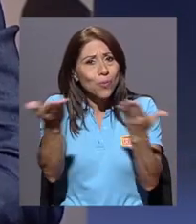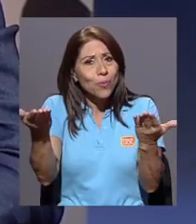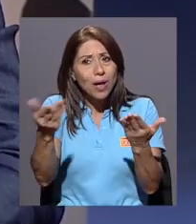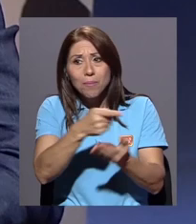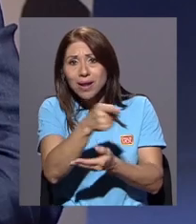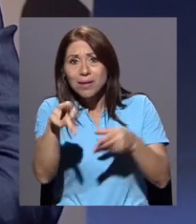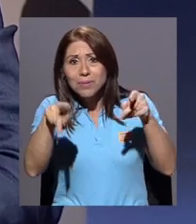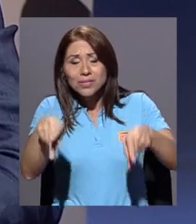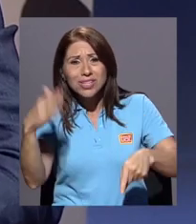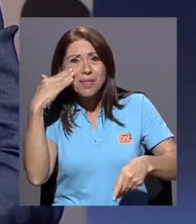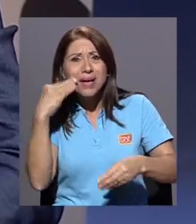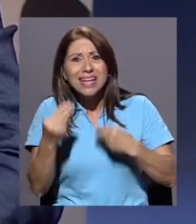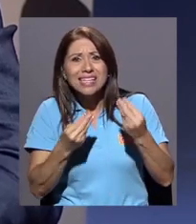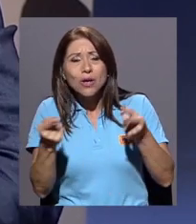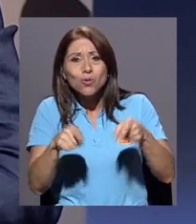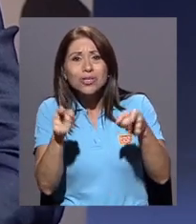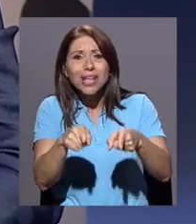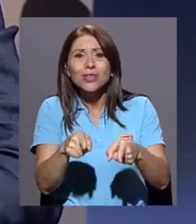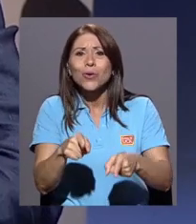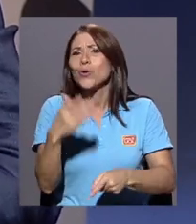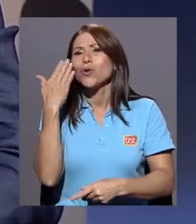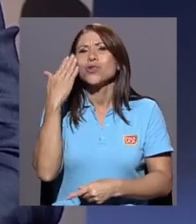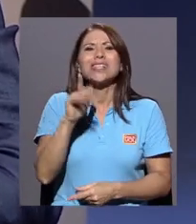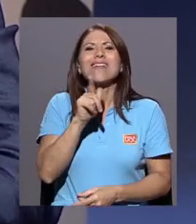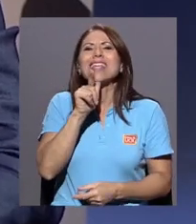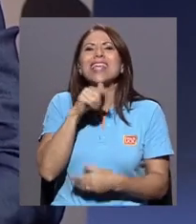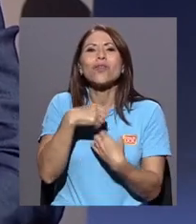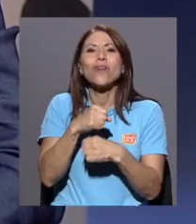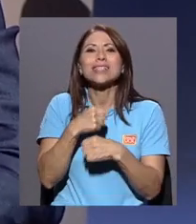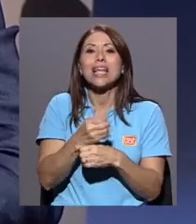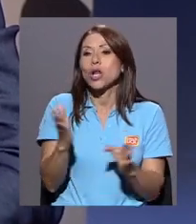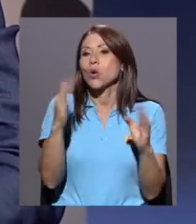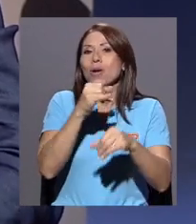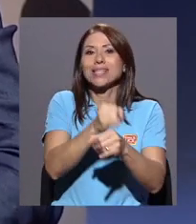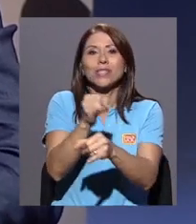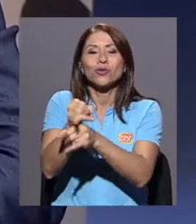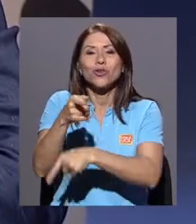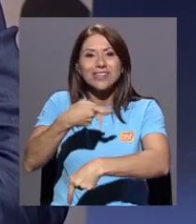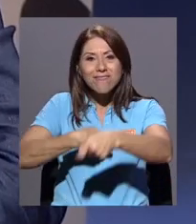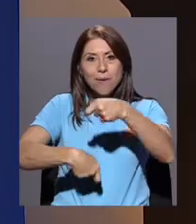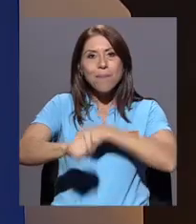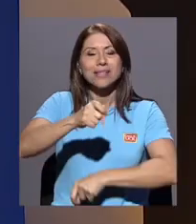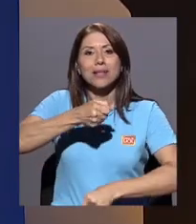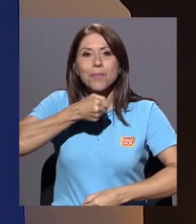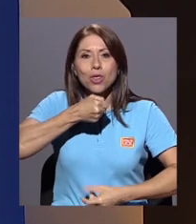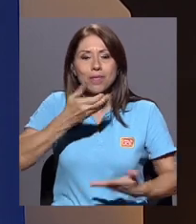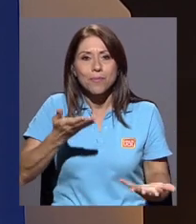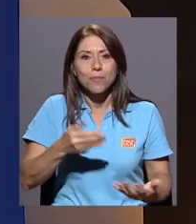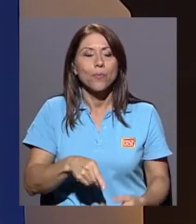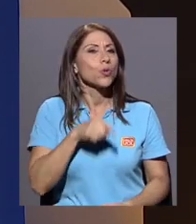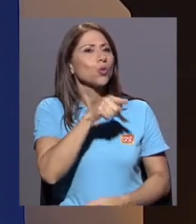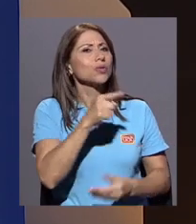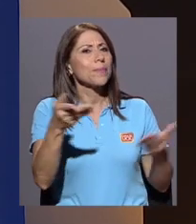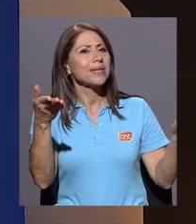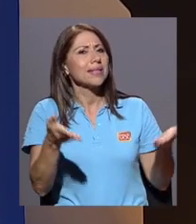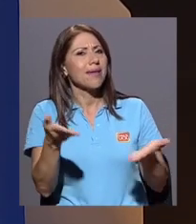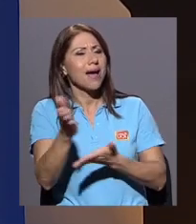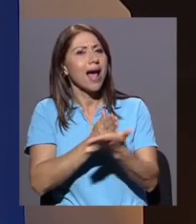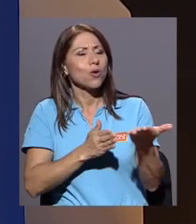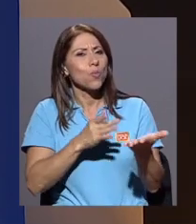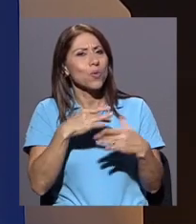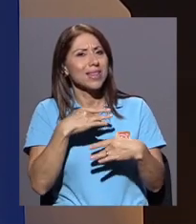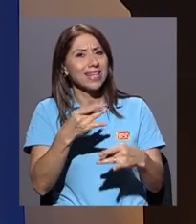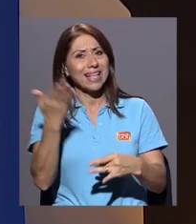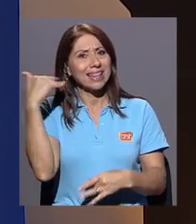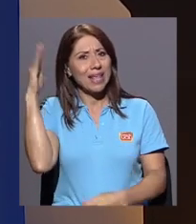ocurriendo, no es claro quién lo va a hacer, no hay instituciones que reemplacen el periodismo en esta función básica. Ahora, usted presentaba algo